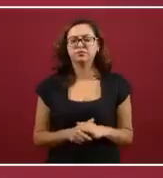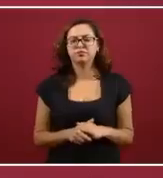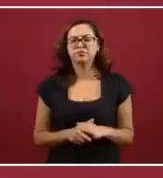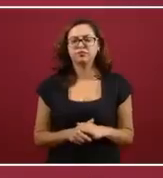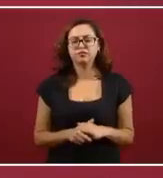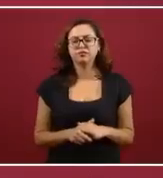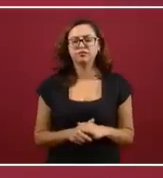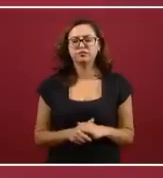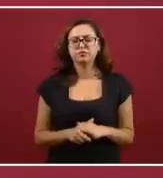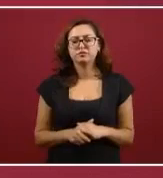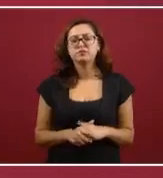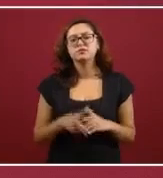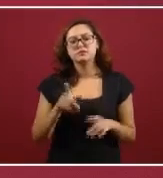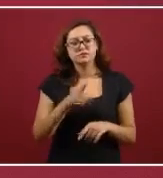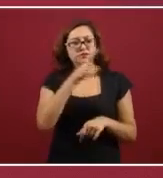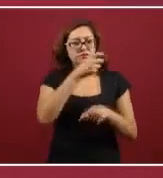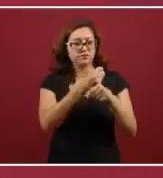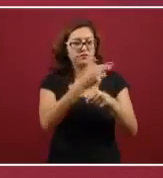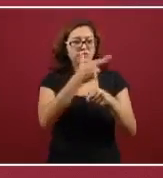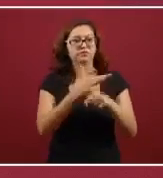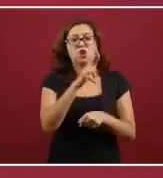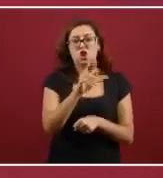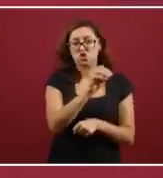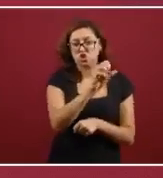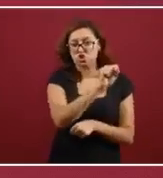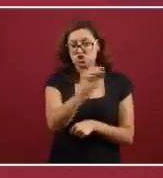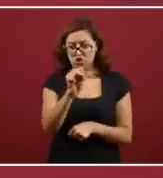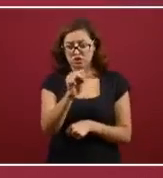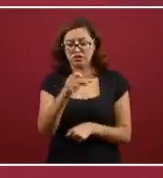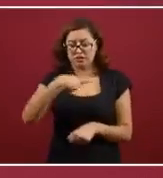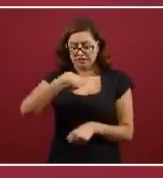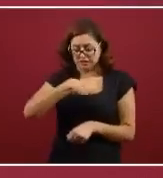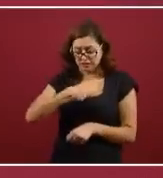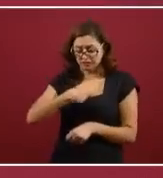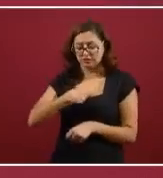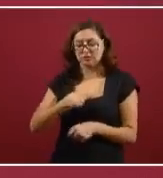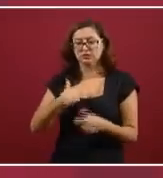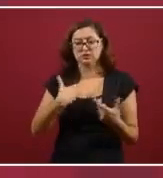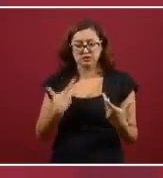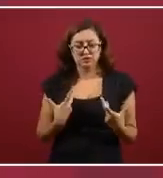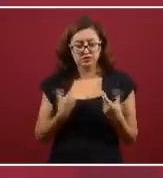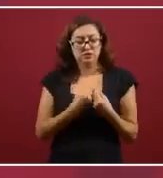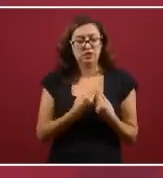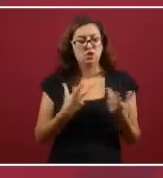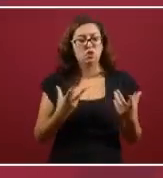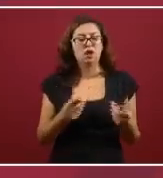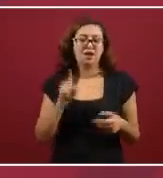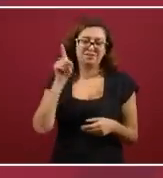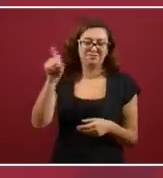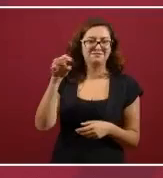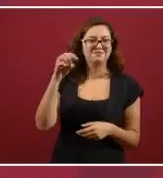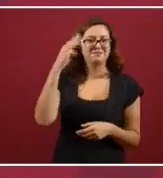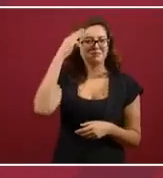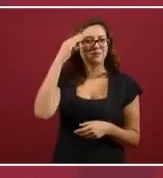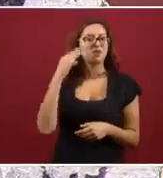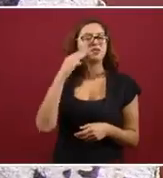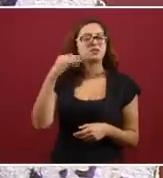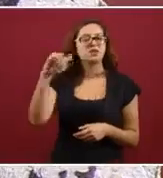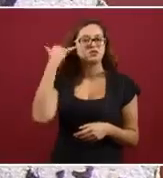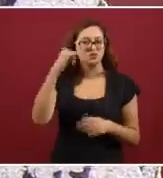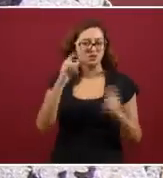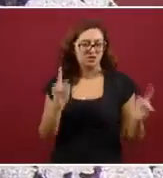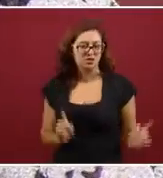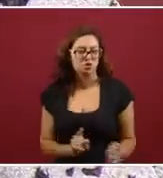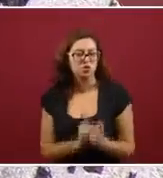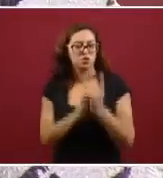bilateral con el secretario Ross durante el CEO Dialogue en Mérida, Yucatán, uno de los temas